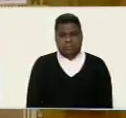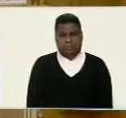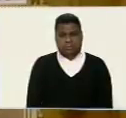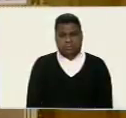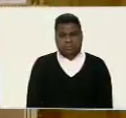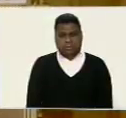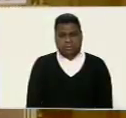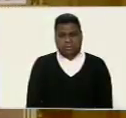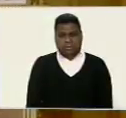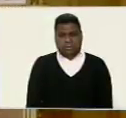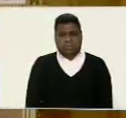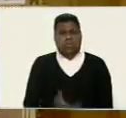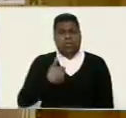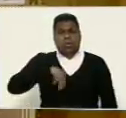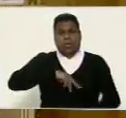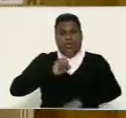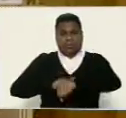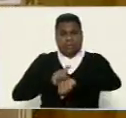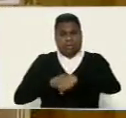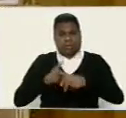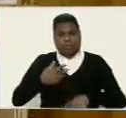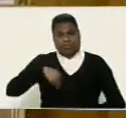Nuestro tiempo y nuestra vida,